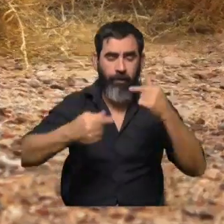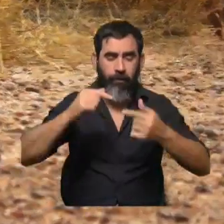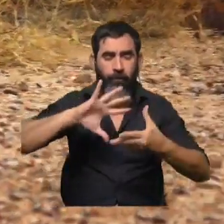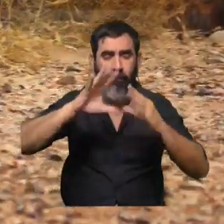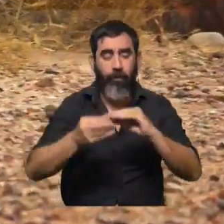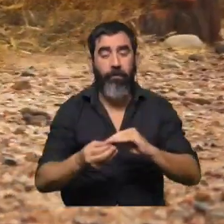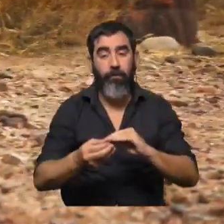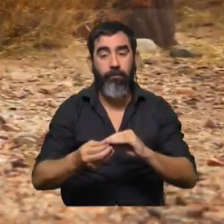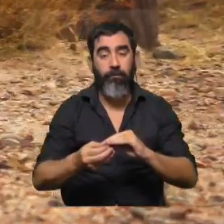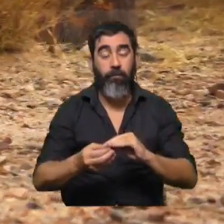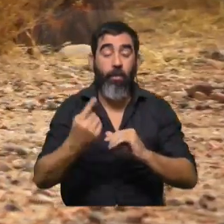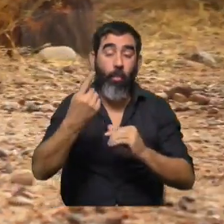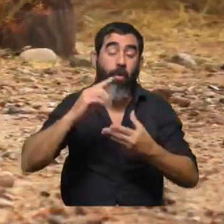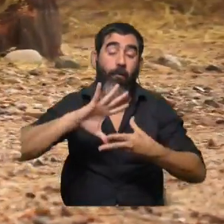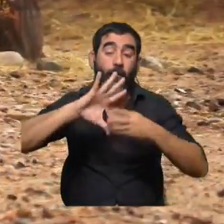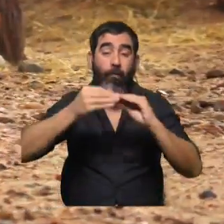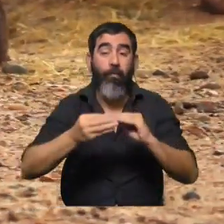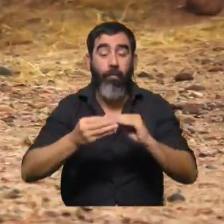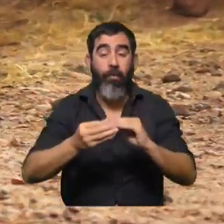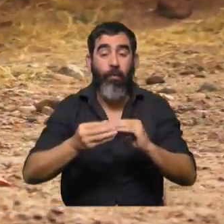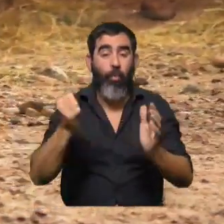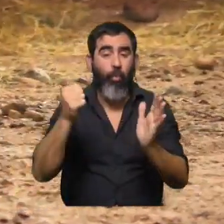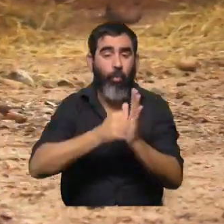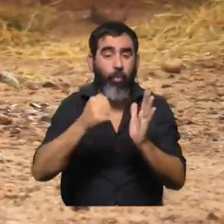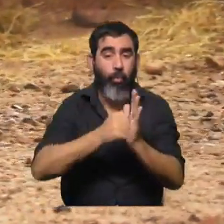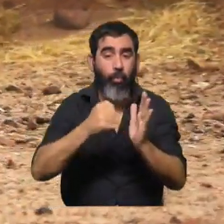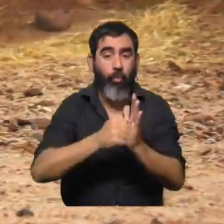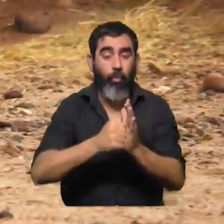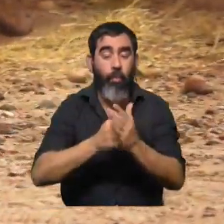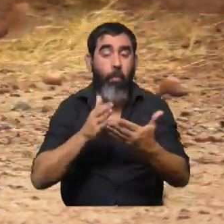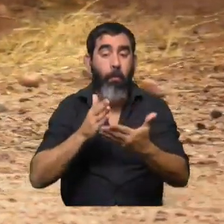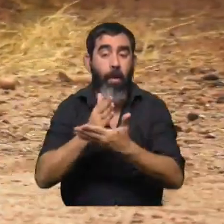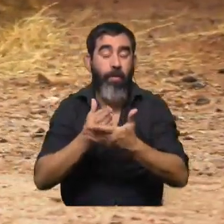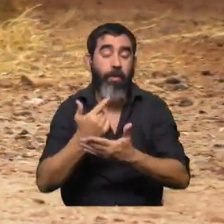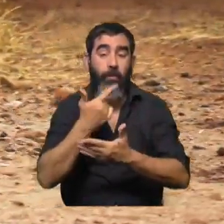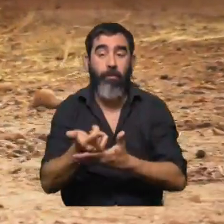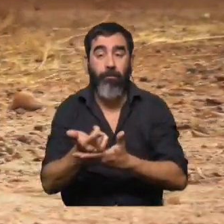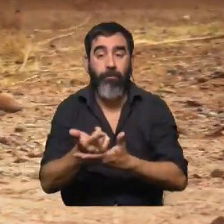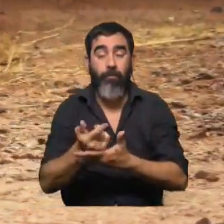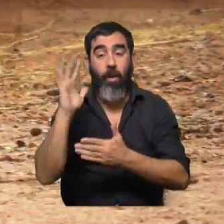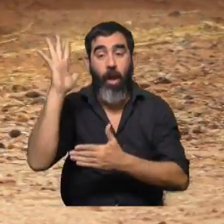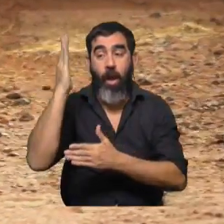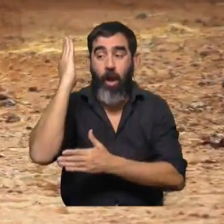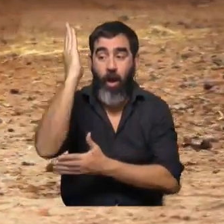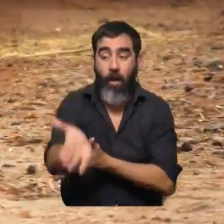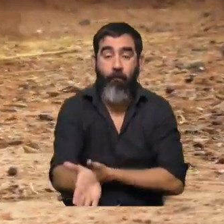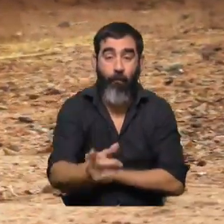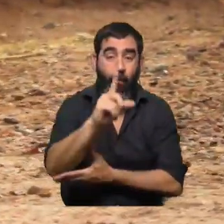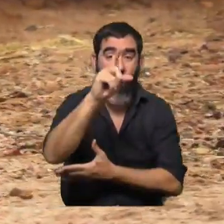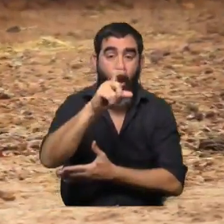Una de las formas es la petrificación de los troncos, ¿no? Cuando, por ejemplo, un árbol cae en agua